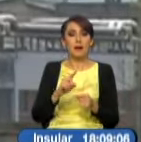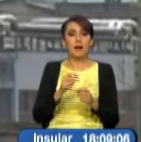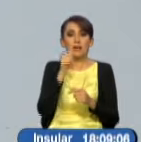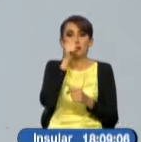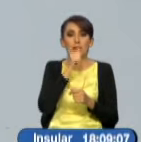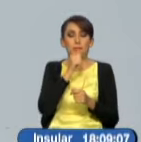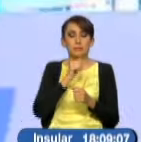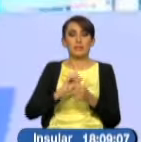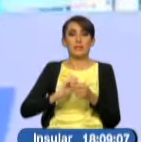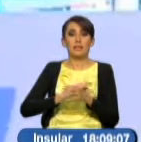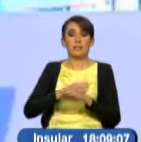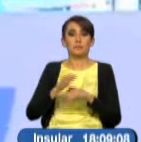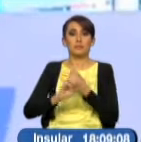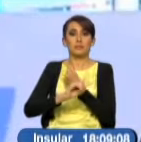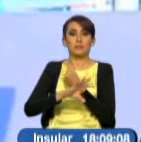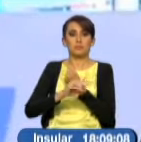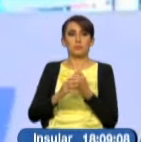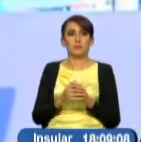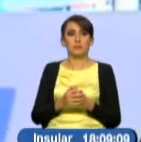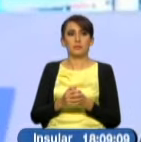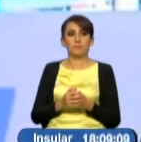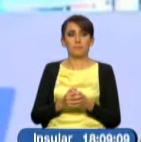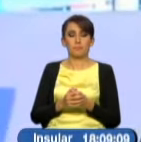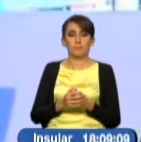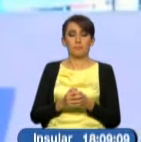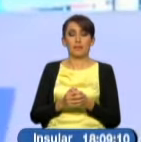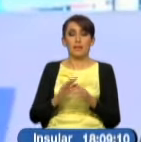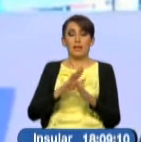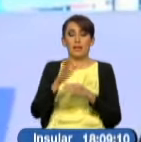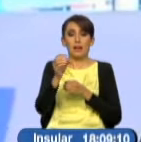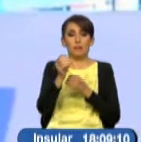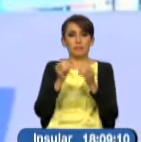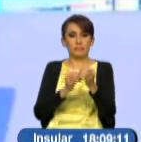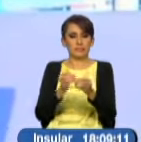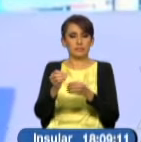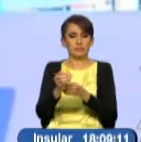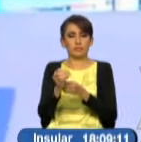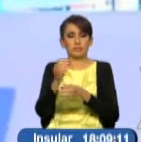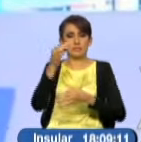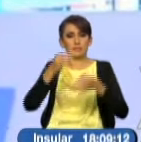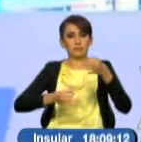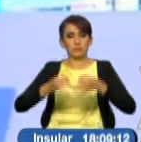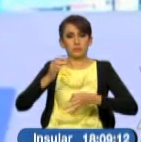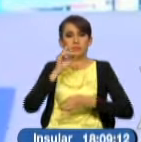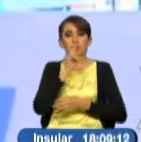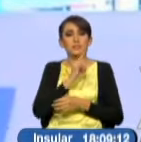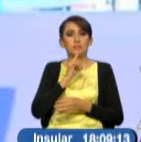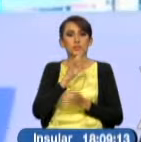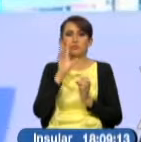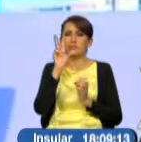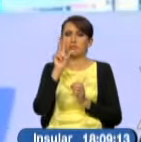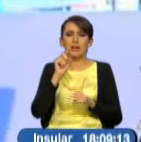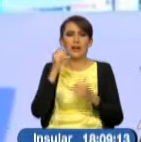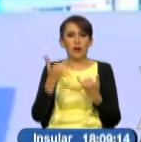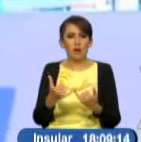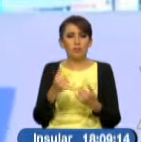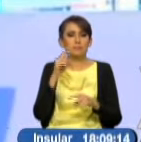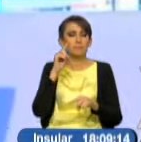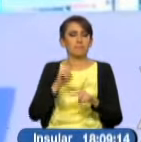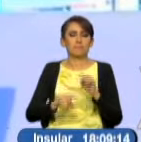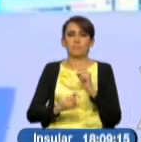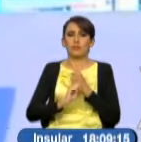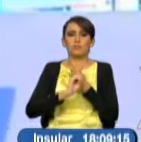estos datos. El Departamento de Justicia de los Estados Unidos no va a revelar información por el momento